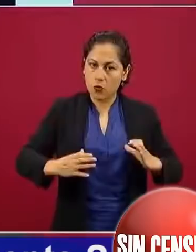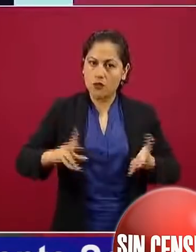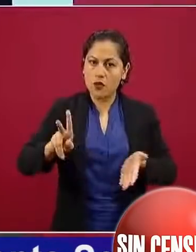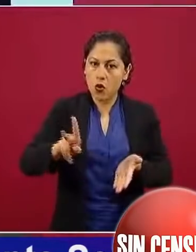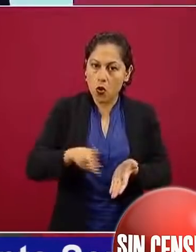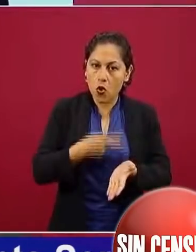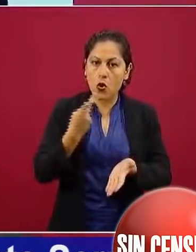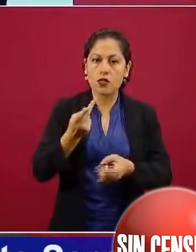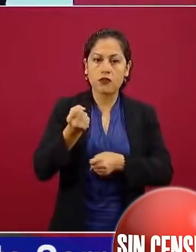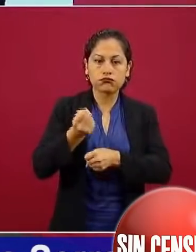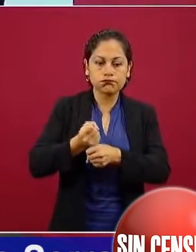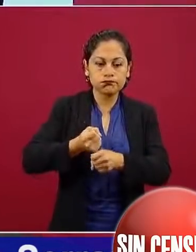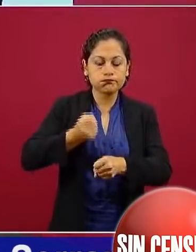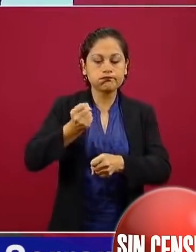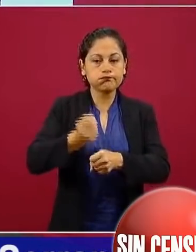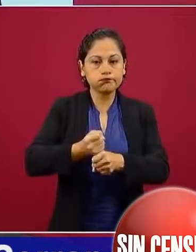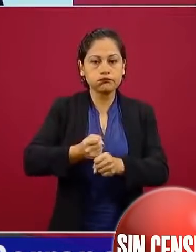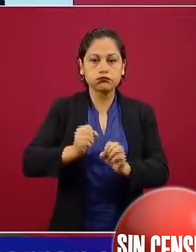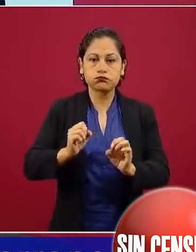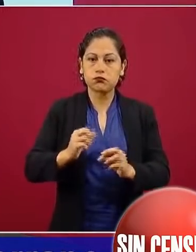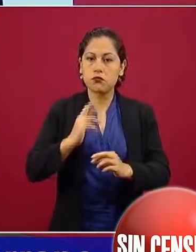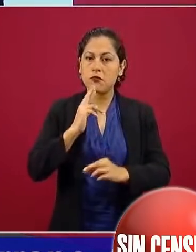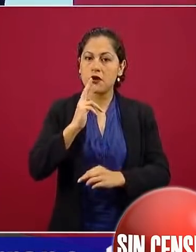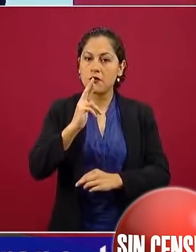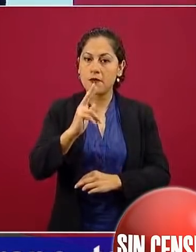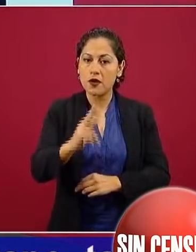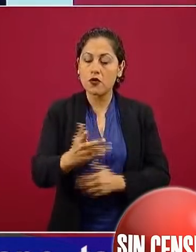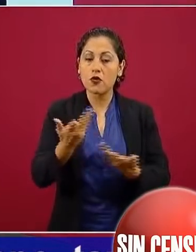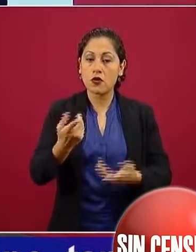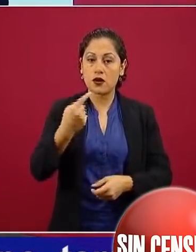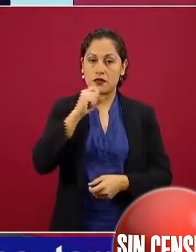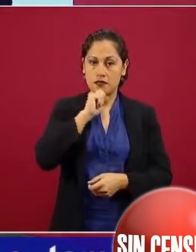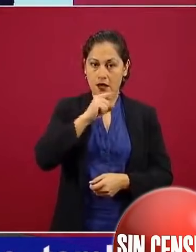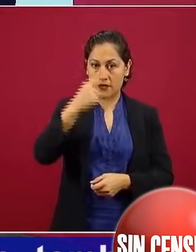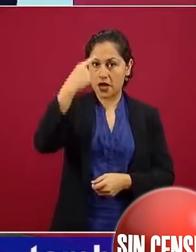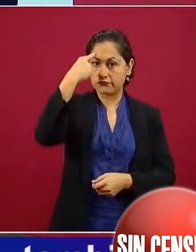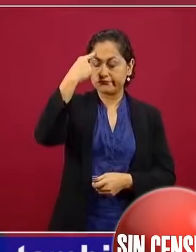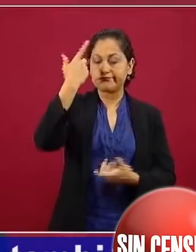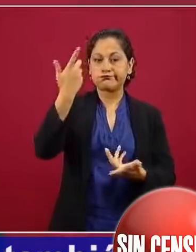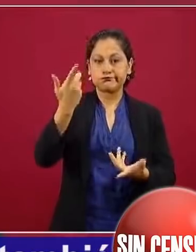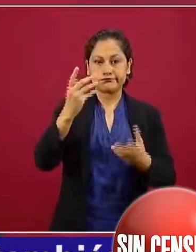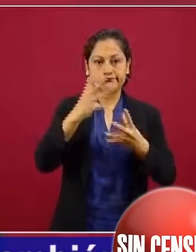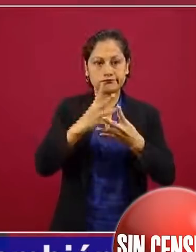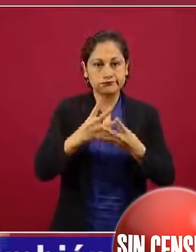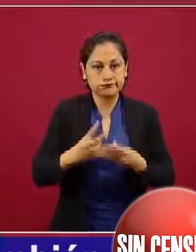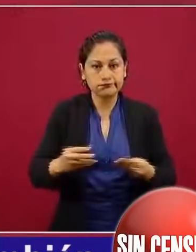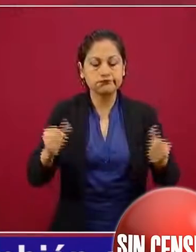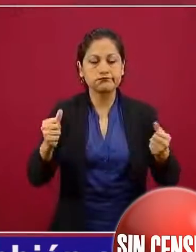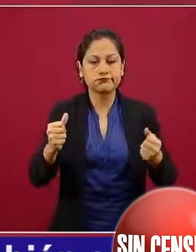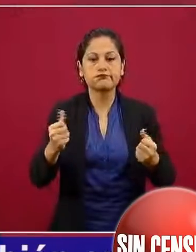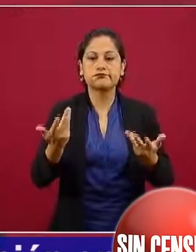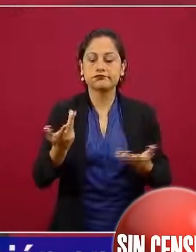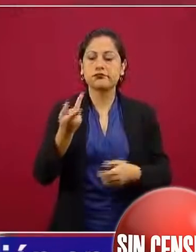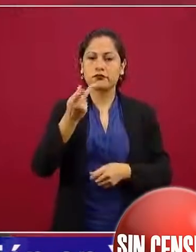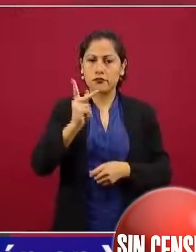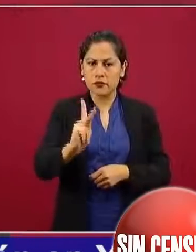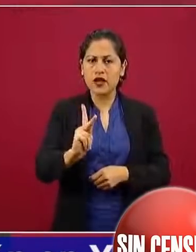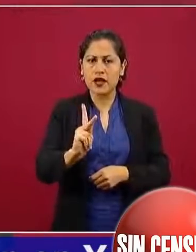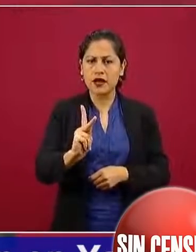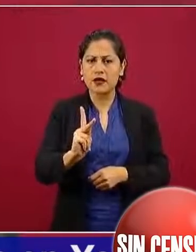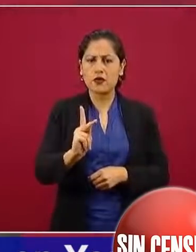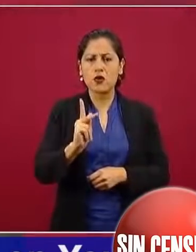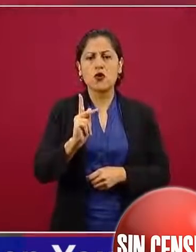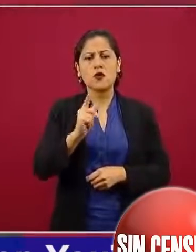de salud emocional y mental también producto de la afección. Van a tardar, pero la gran mayoría se recuperan